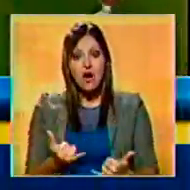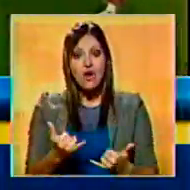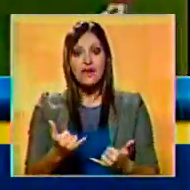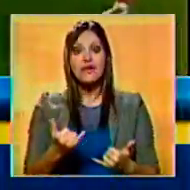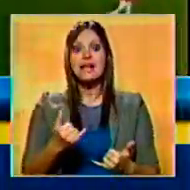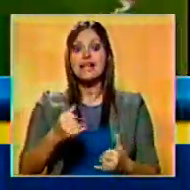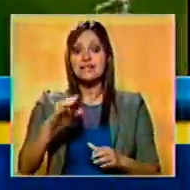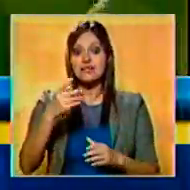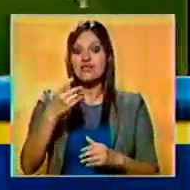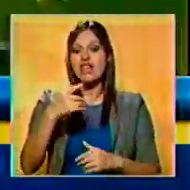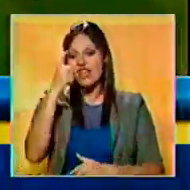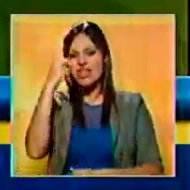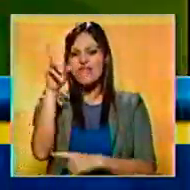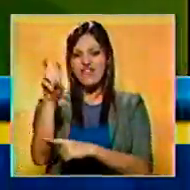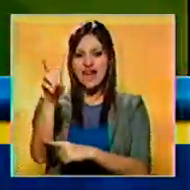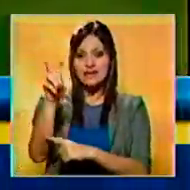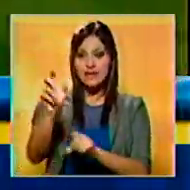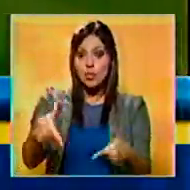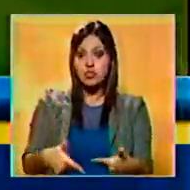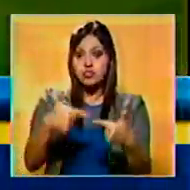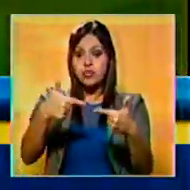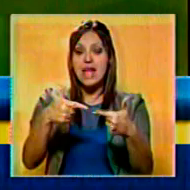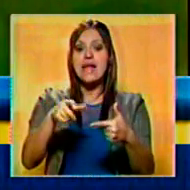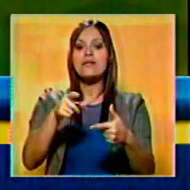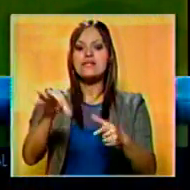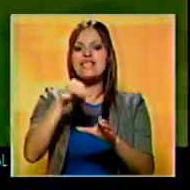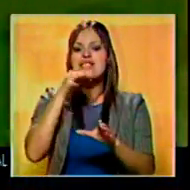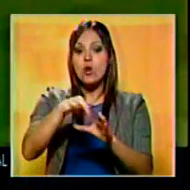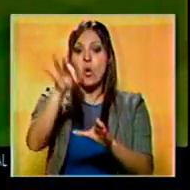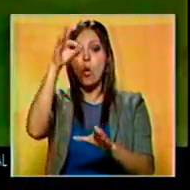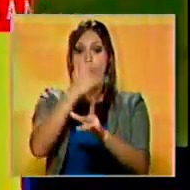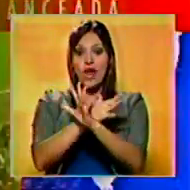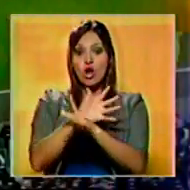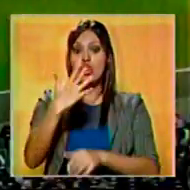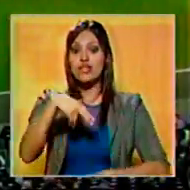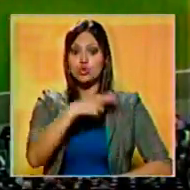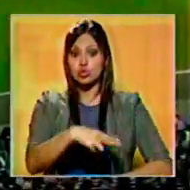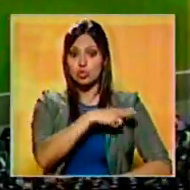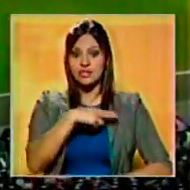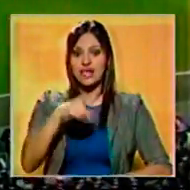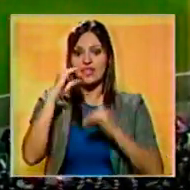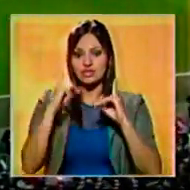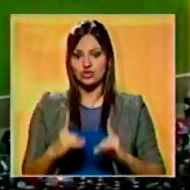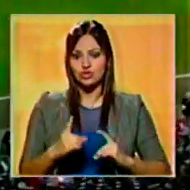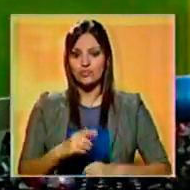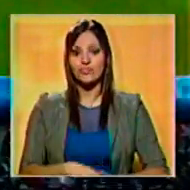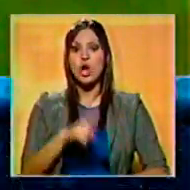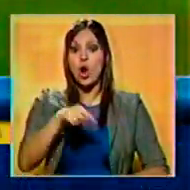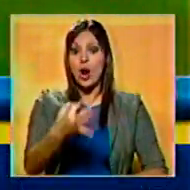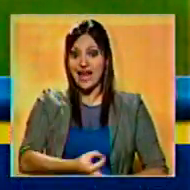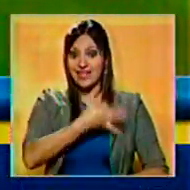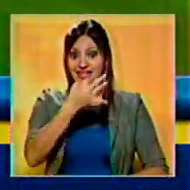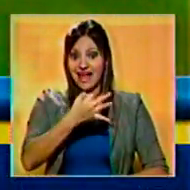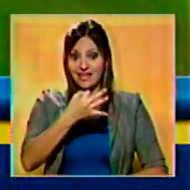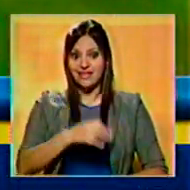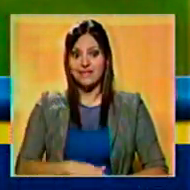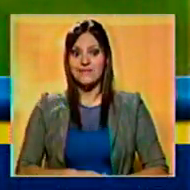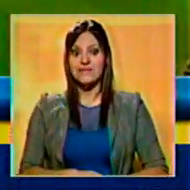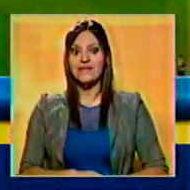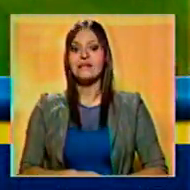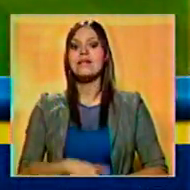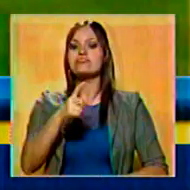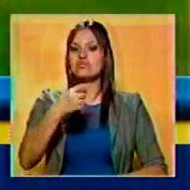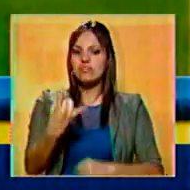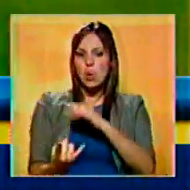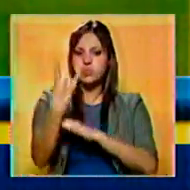Champions será este viernes en la sede de la UEFA en Suiza. Y esta tarde habrá acción en la Europa League. Destaca el duelo entre